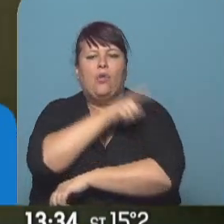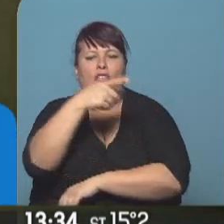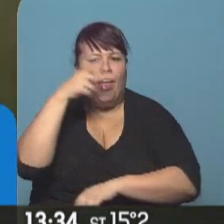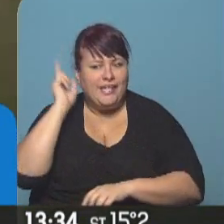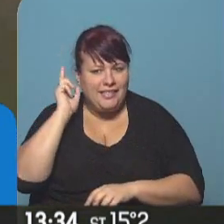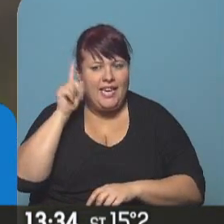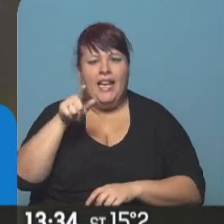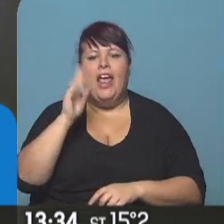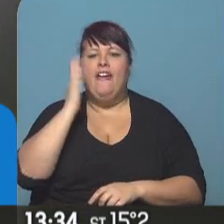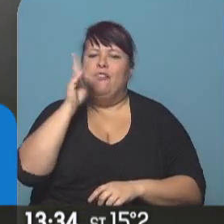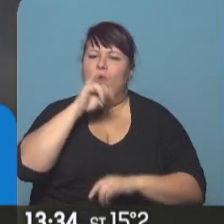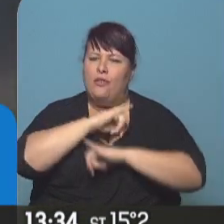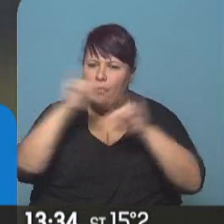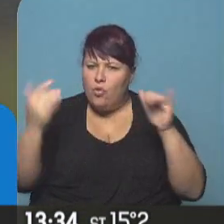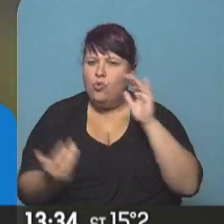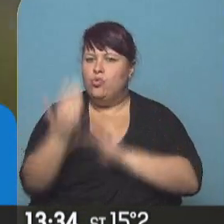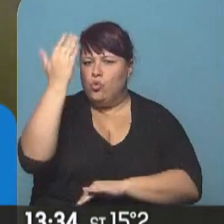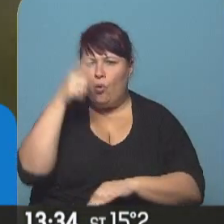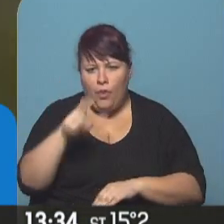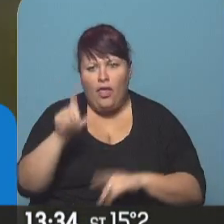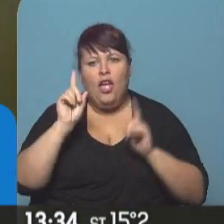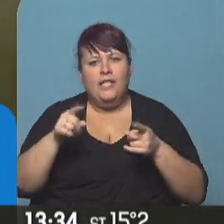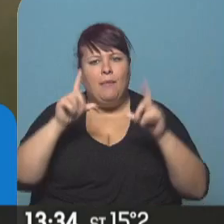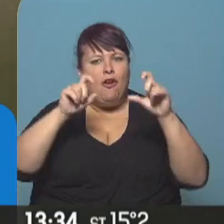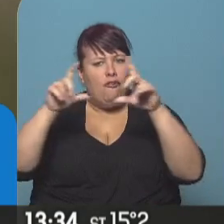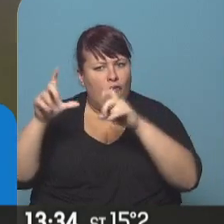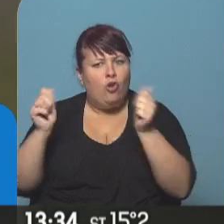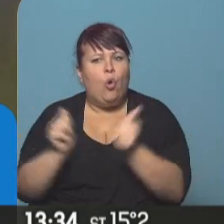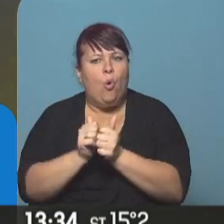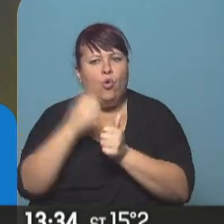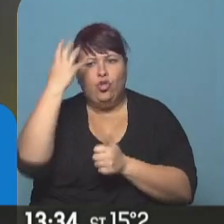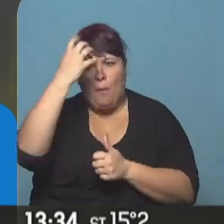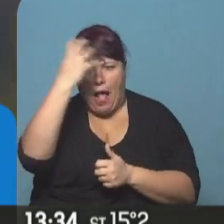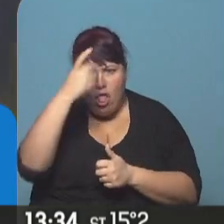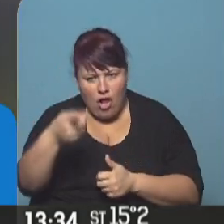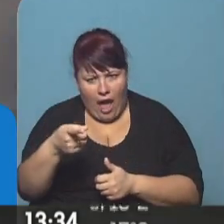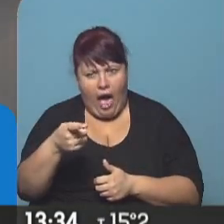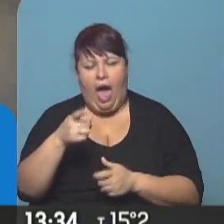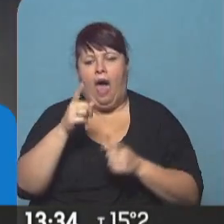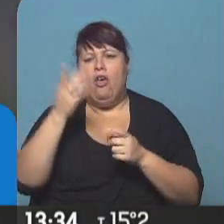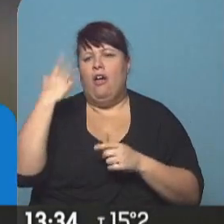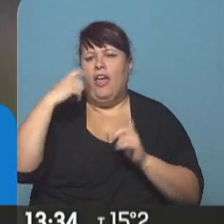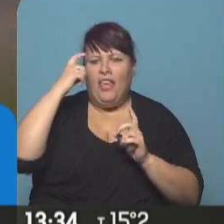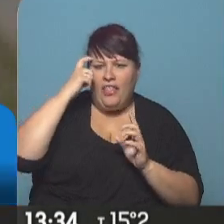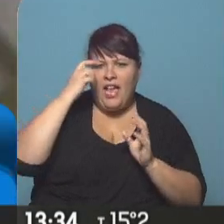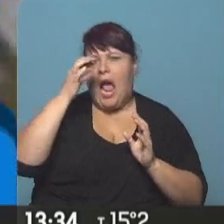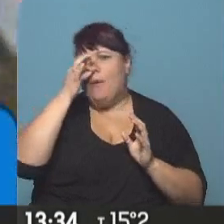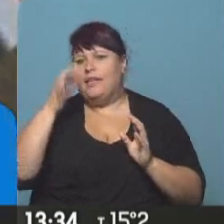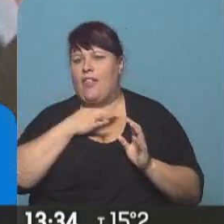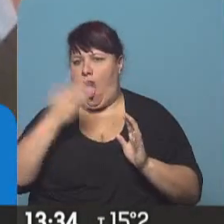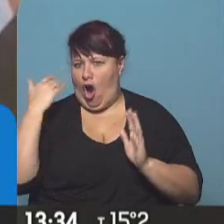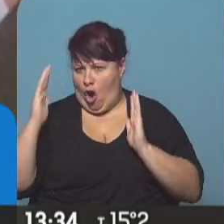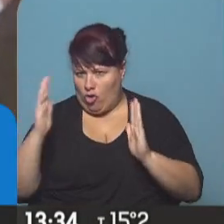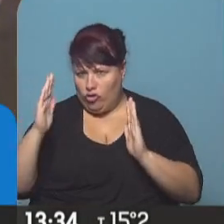a través de una red social subió el video y también fotografías junto a Santiago Maldonado entre el 10 y el 20 de agosto